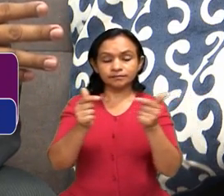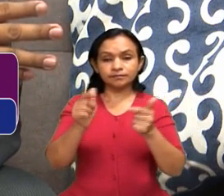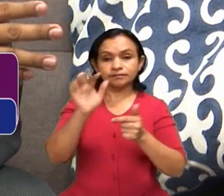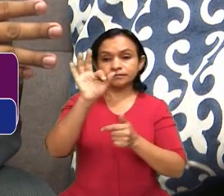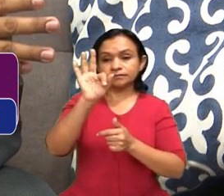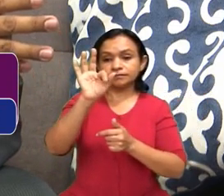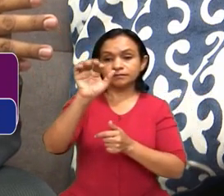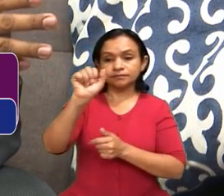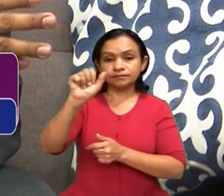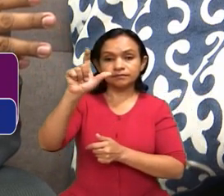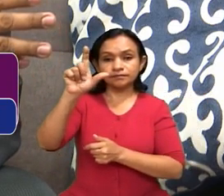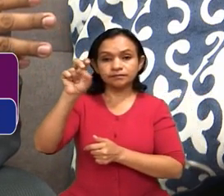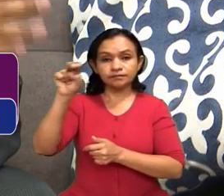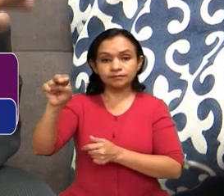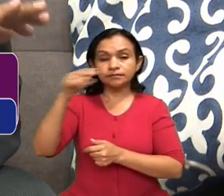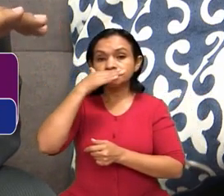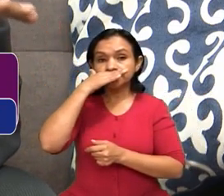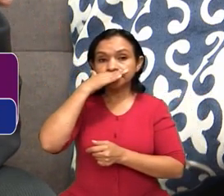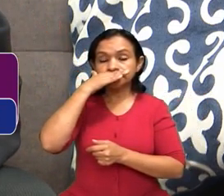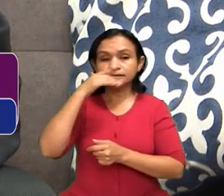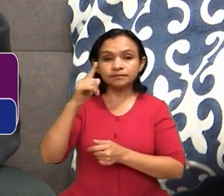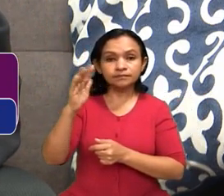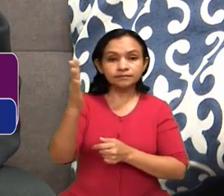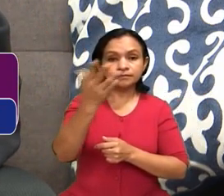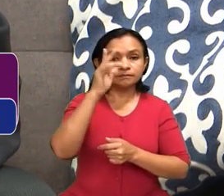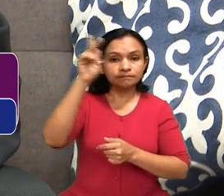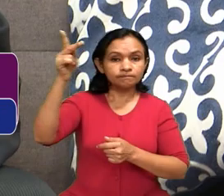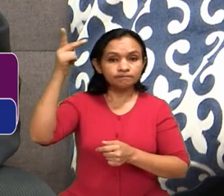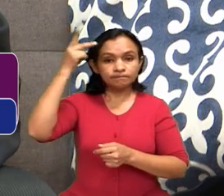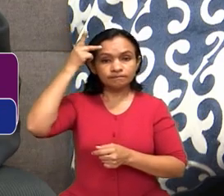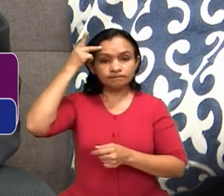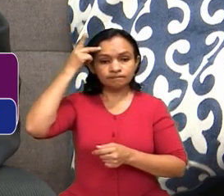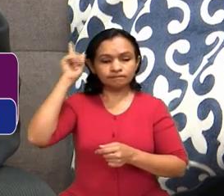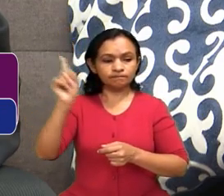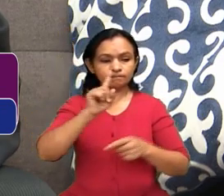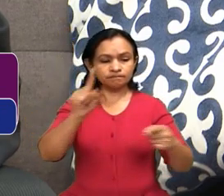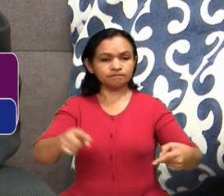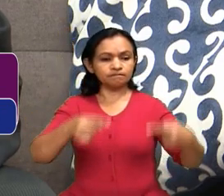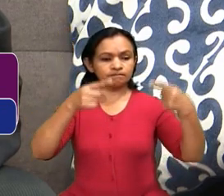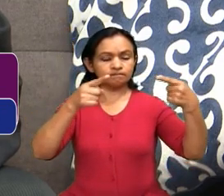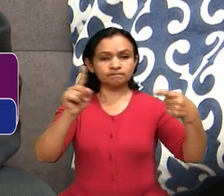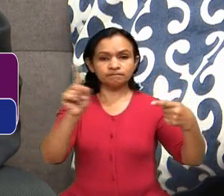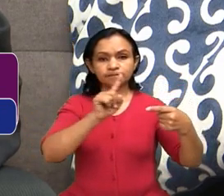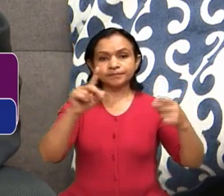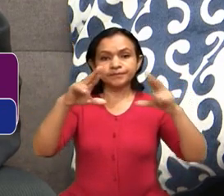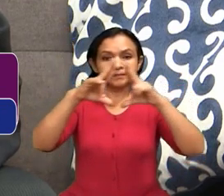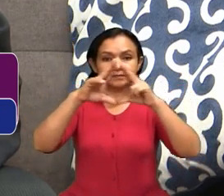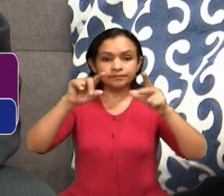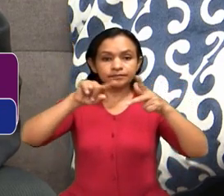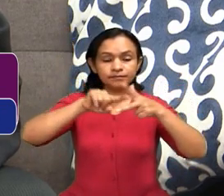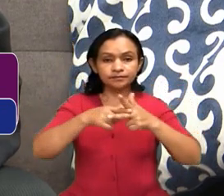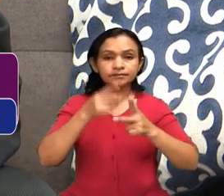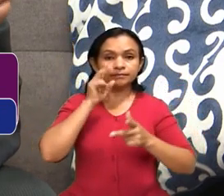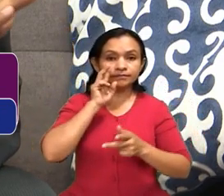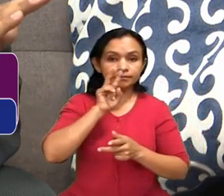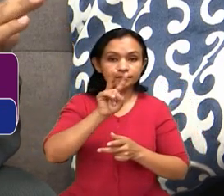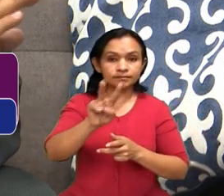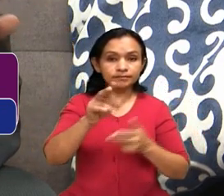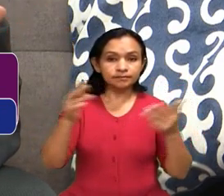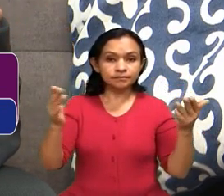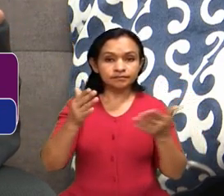Sandinista, cierra todo espacio político, la oposición precisamente en Nicaragua empieza a ver cómo van